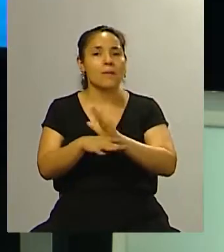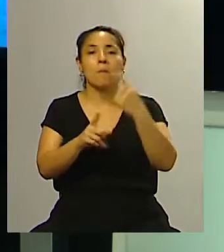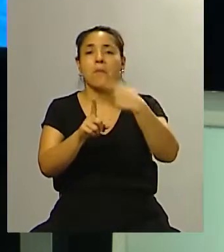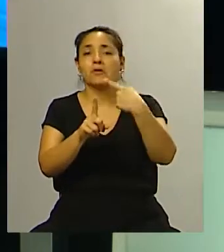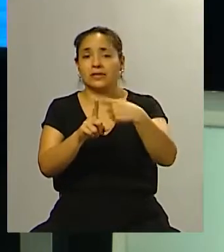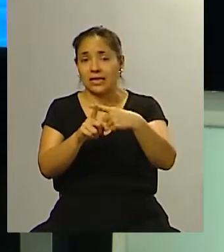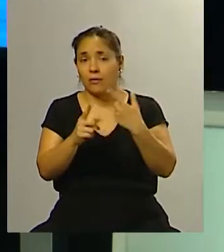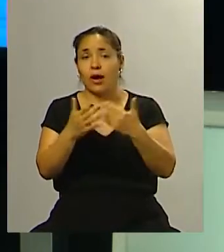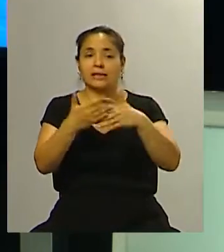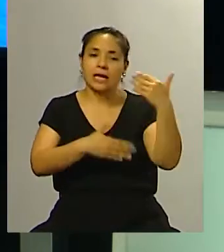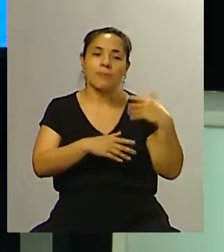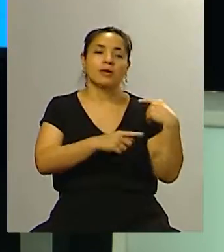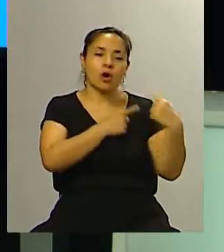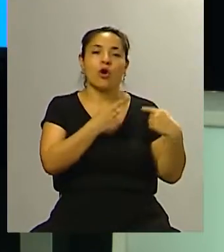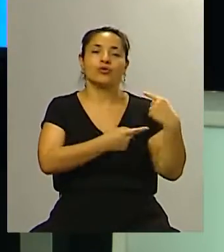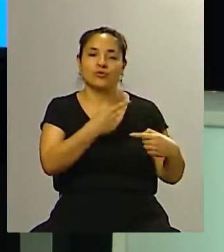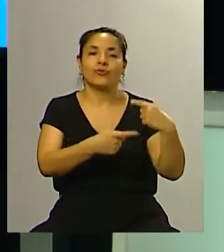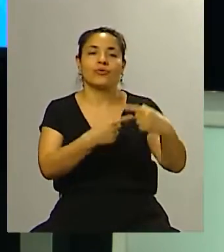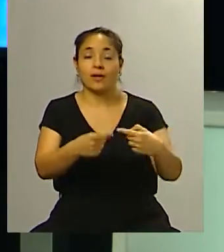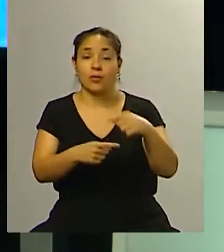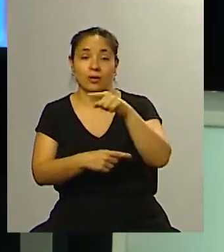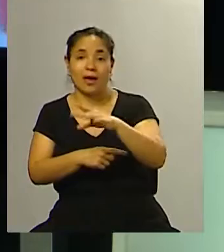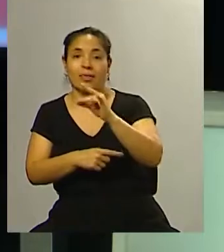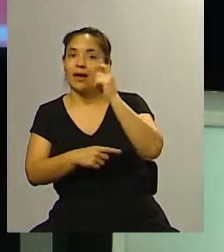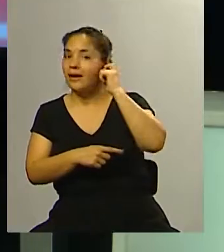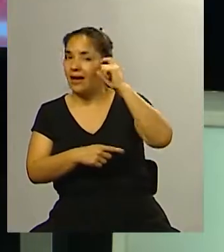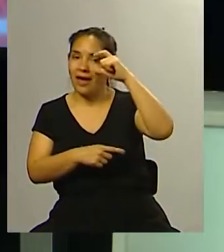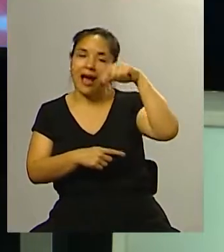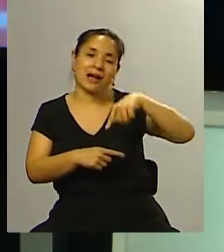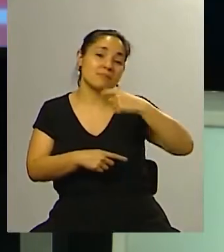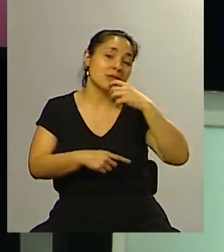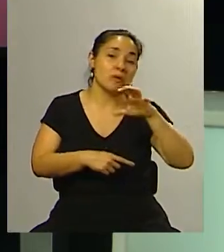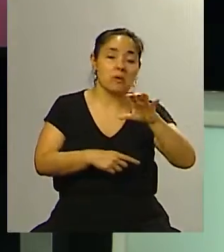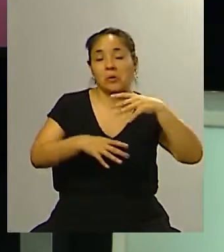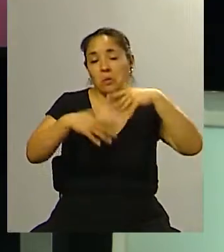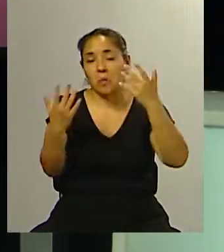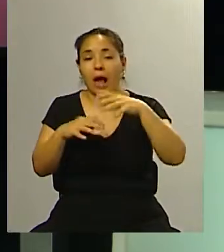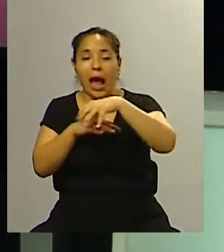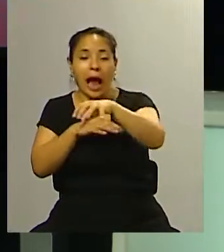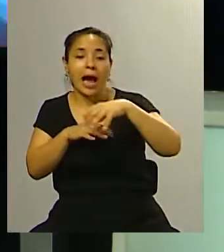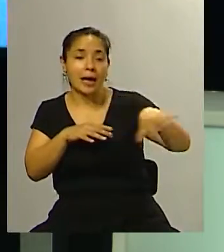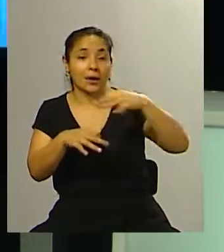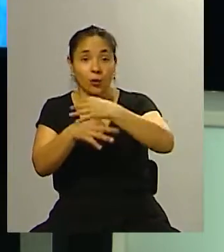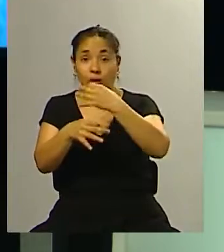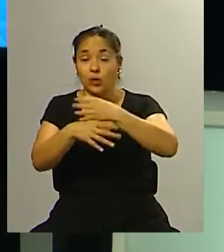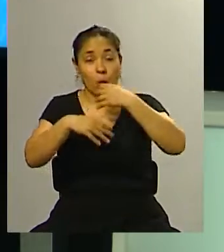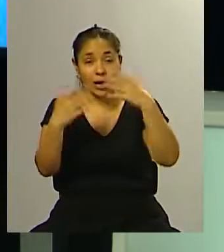una evaluación constante porque les permite a ustedes desde la DGE, ya sea acá en Mendoza o desde las áreas de educación, de donde sea, si se produce esto